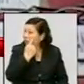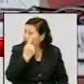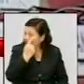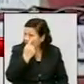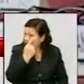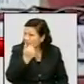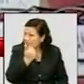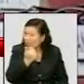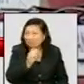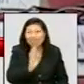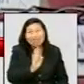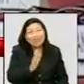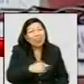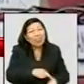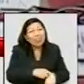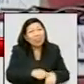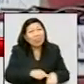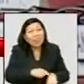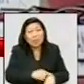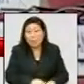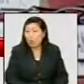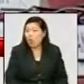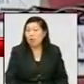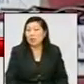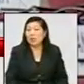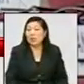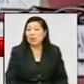totalmente porque la demora en la aplicación